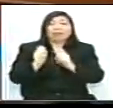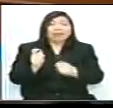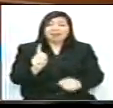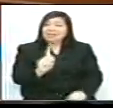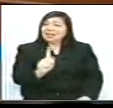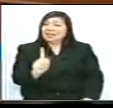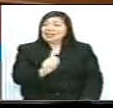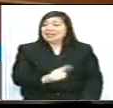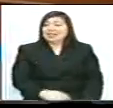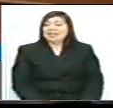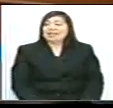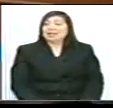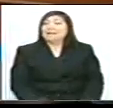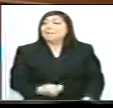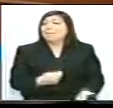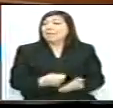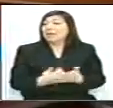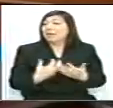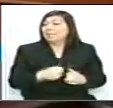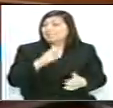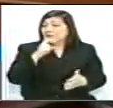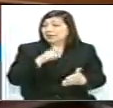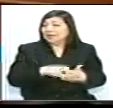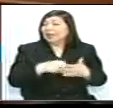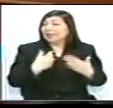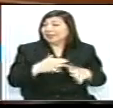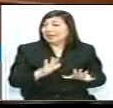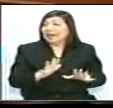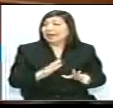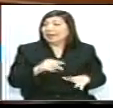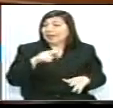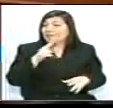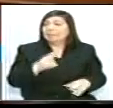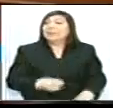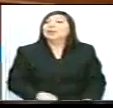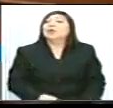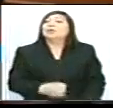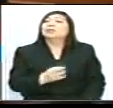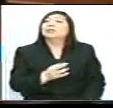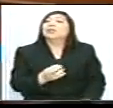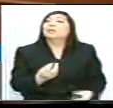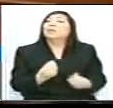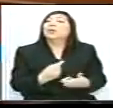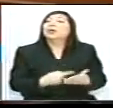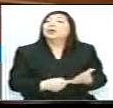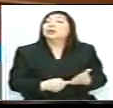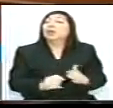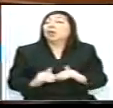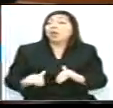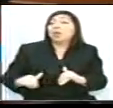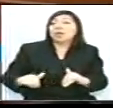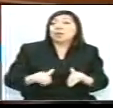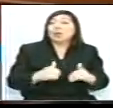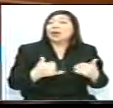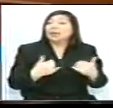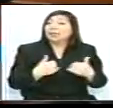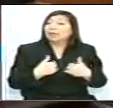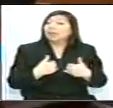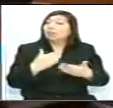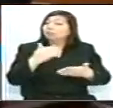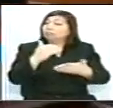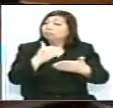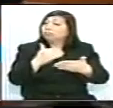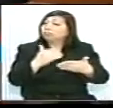regalarle dinero a las empresas mineras que ya operan en el Perú, sino uniformizar y tener un